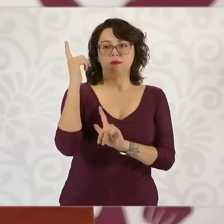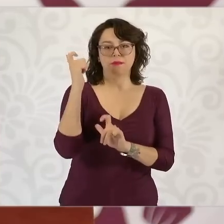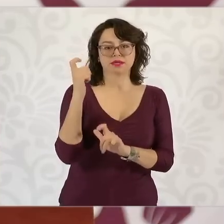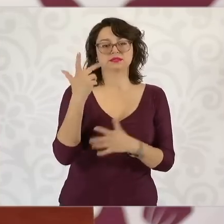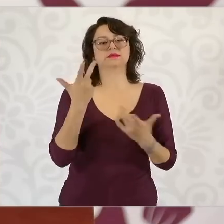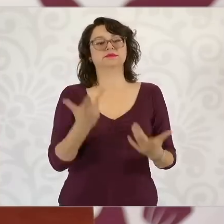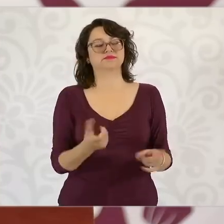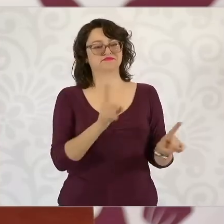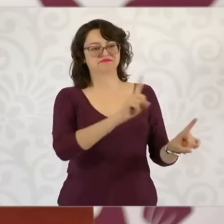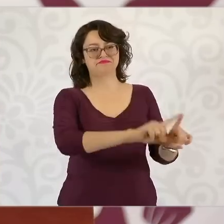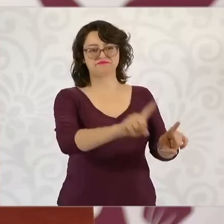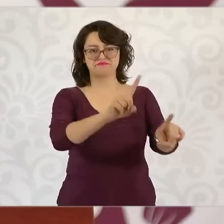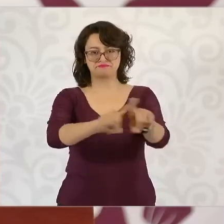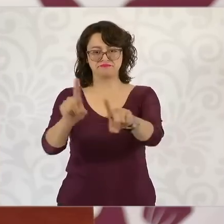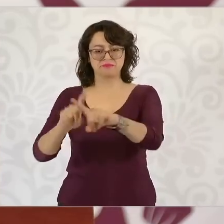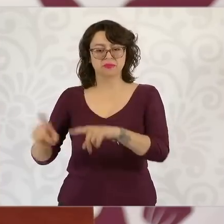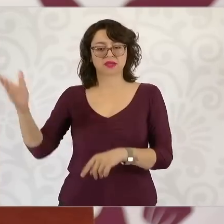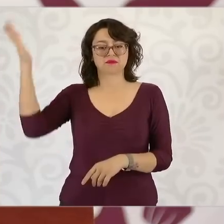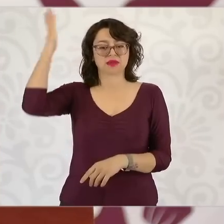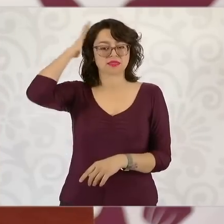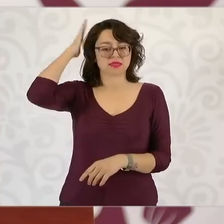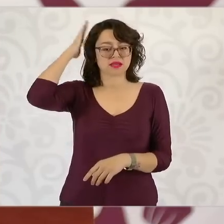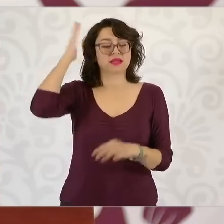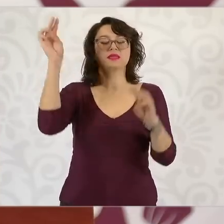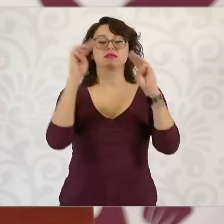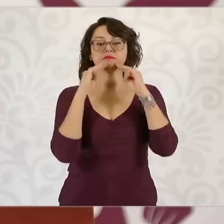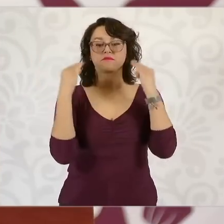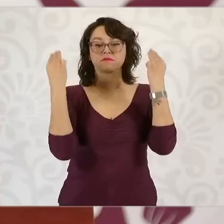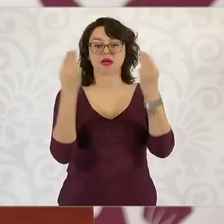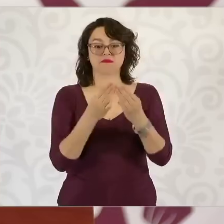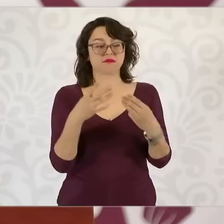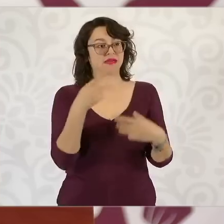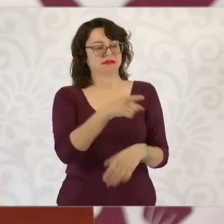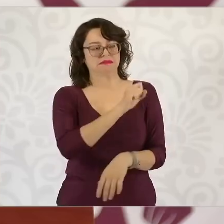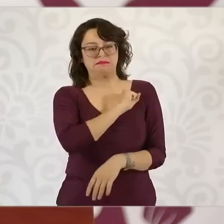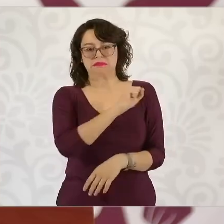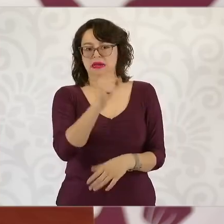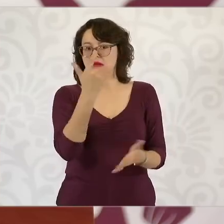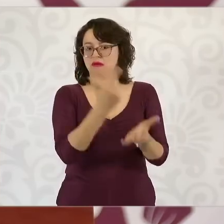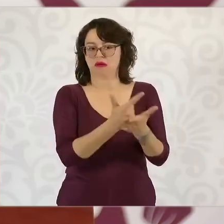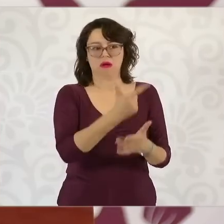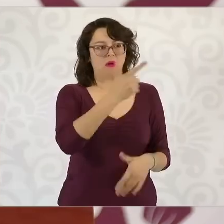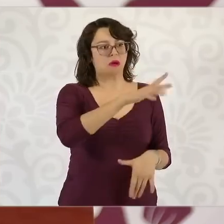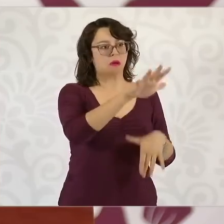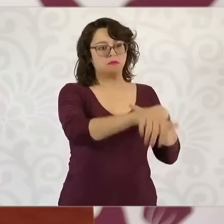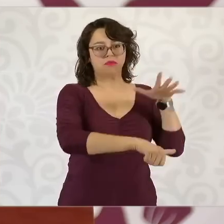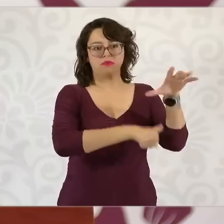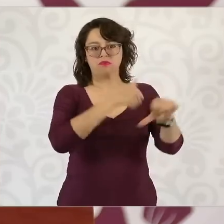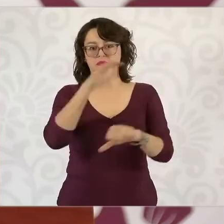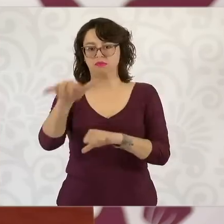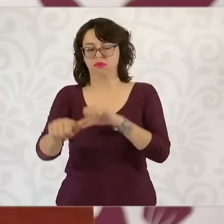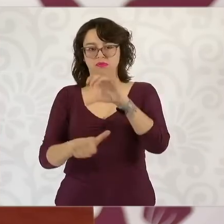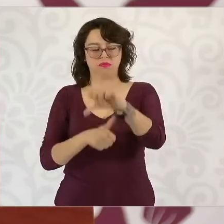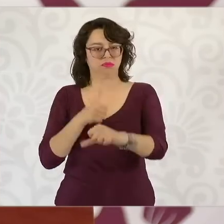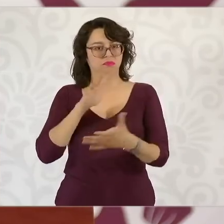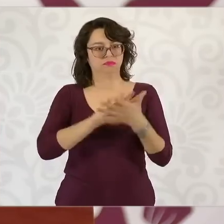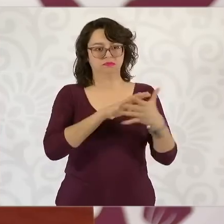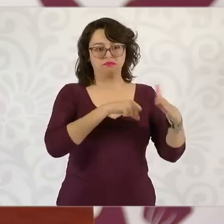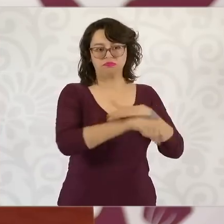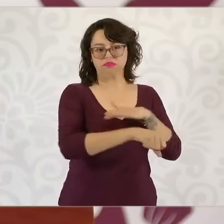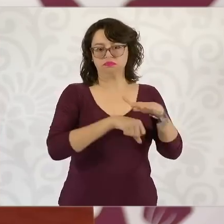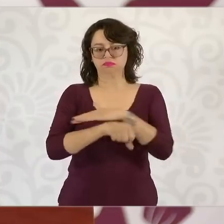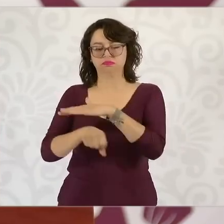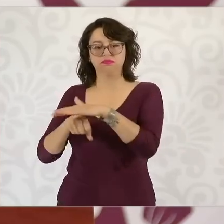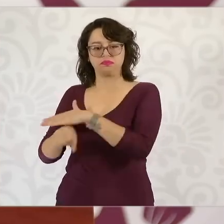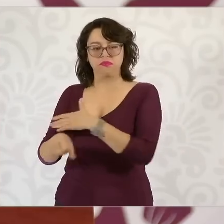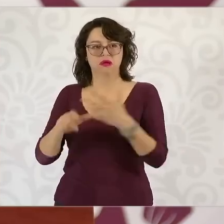encuentran operadores de organizaciones criminales, objetivos prioritarios de algunas entidades federativas que generaban altos niveles de violencia,